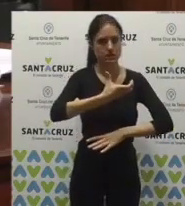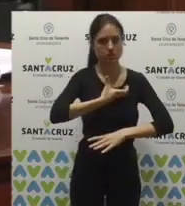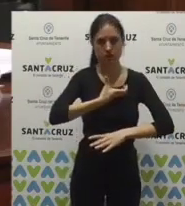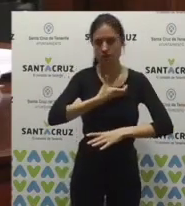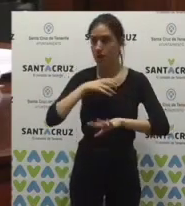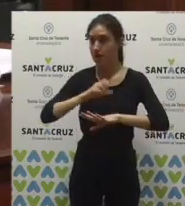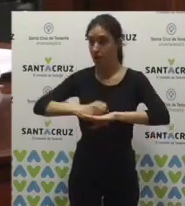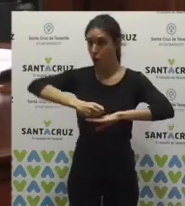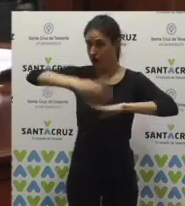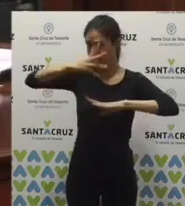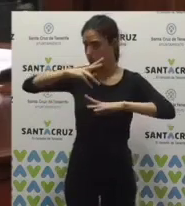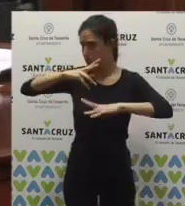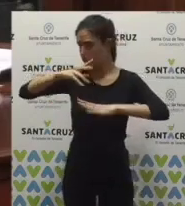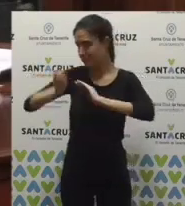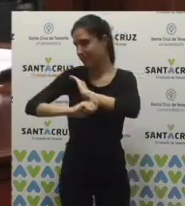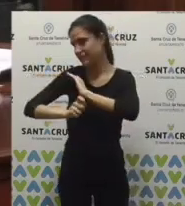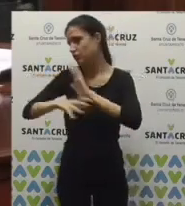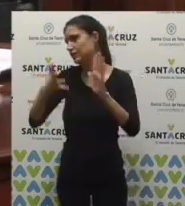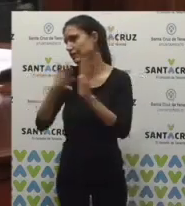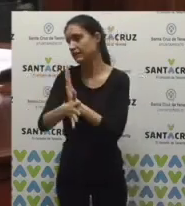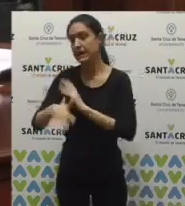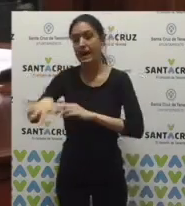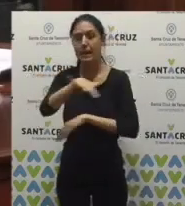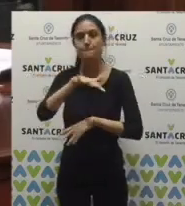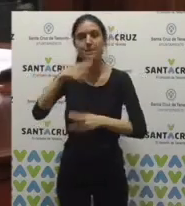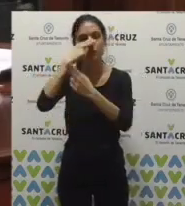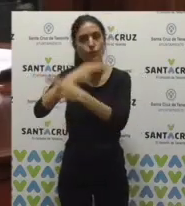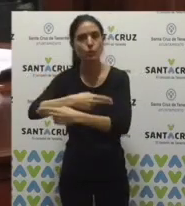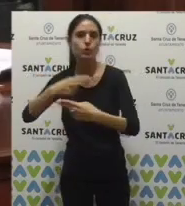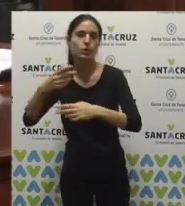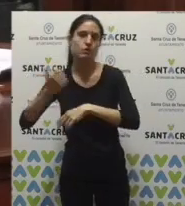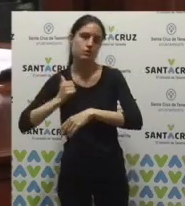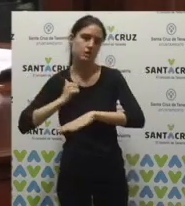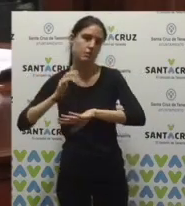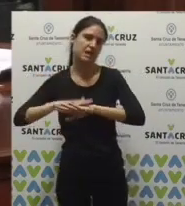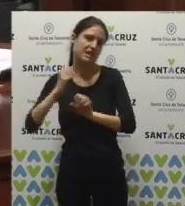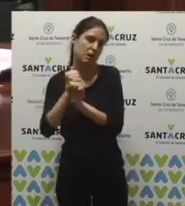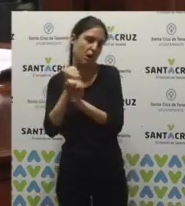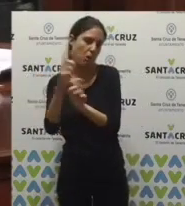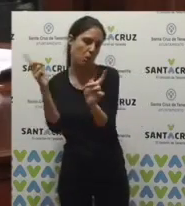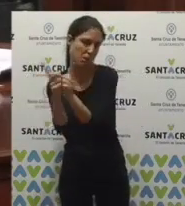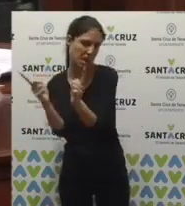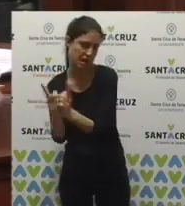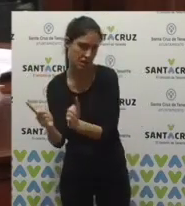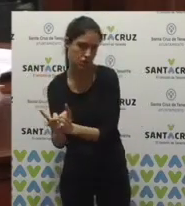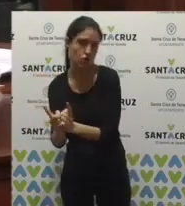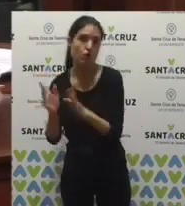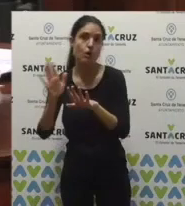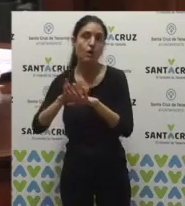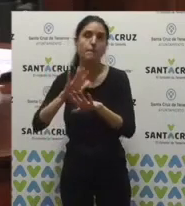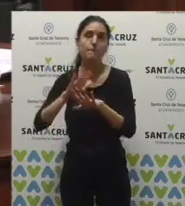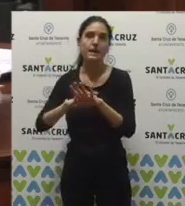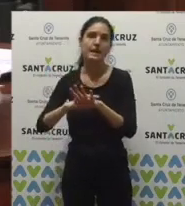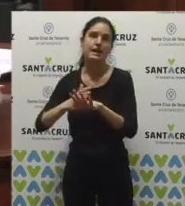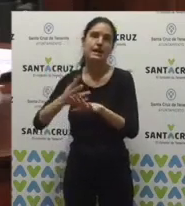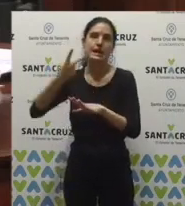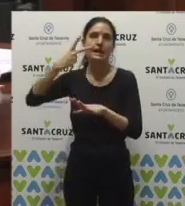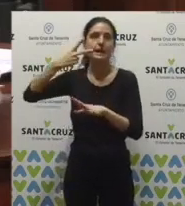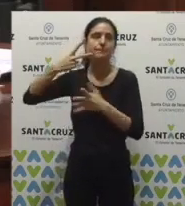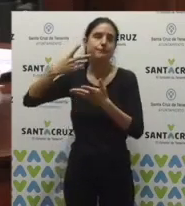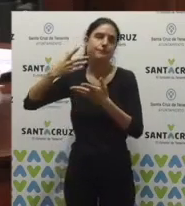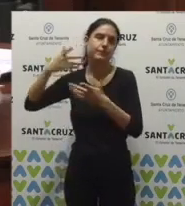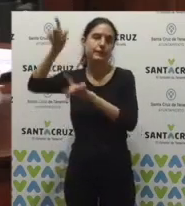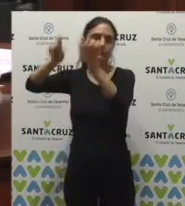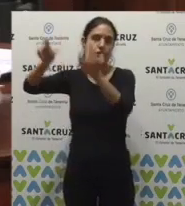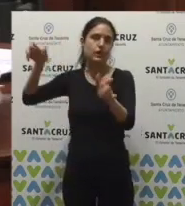entiendan en síntesis es aprovechar el espacio público con pequeñas intervenciones para conseguir mayores experiencias para los vecinos bueno